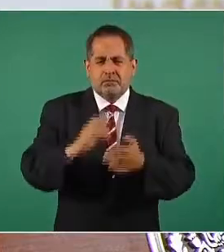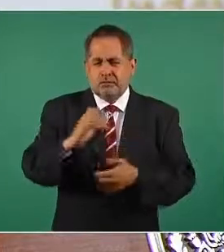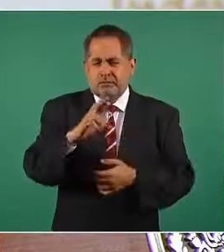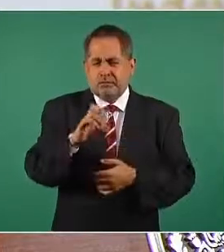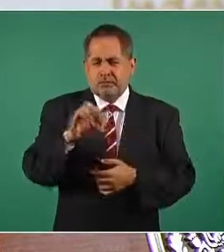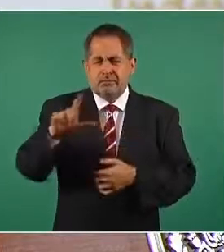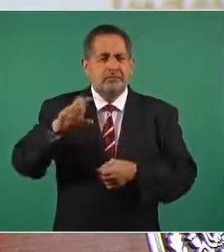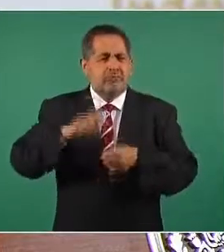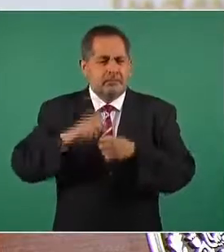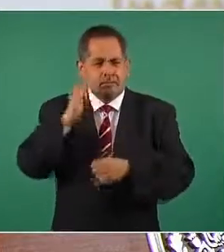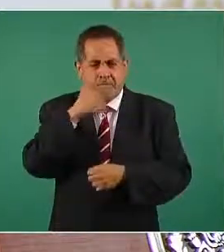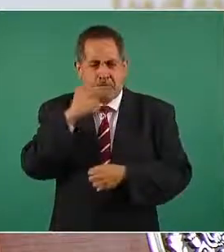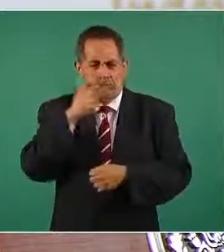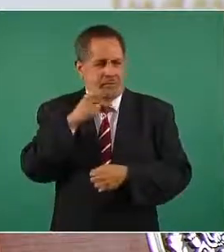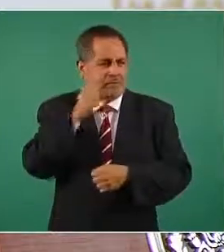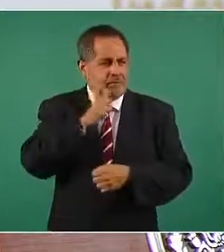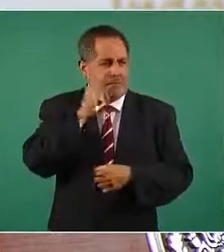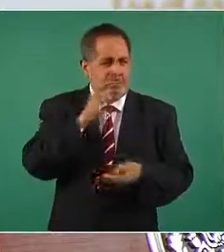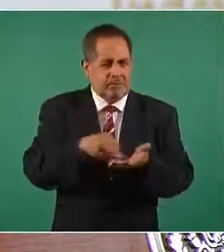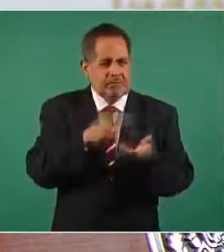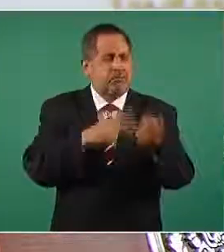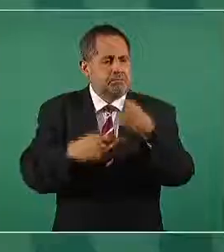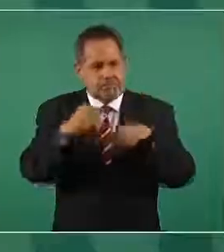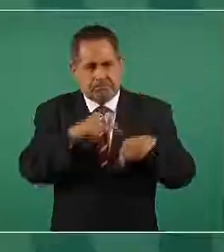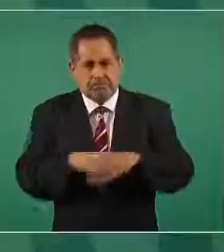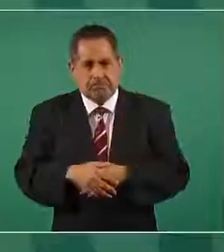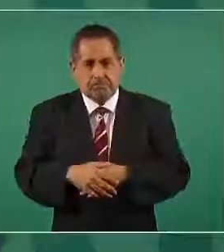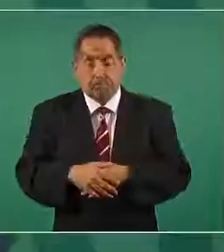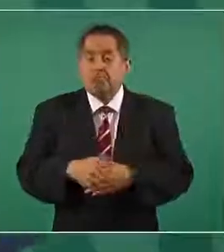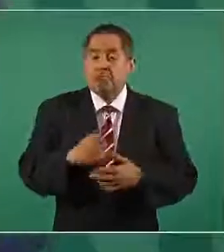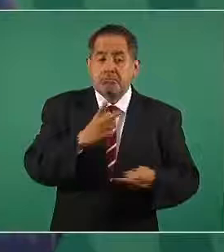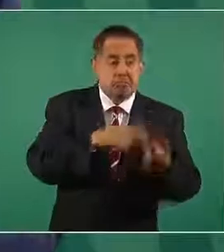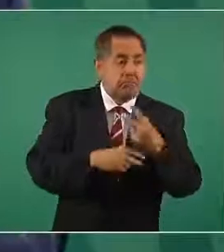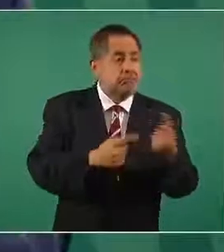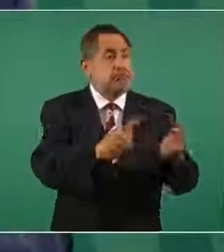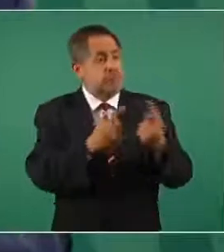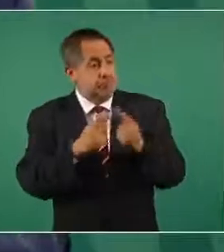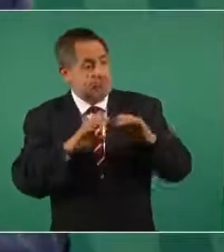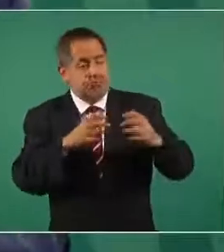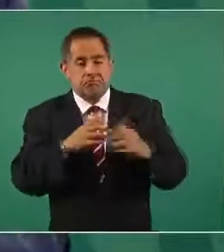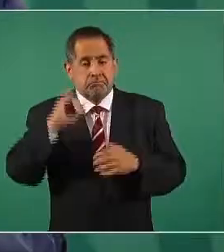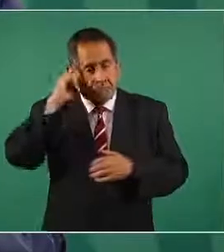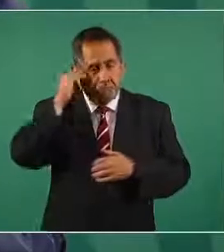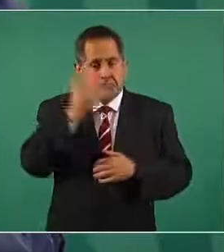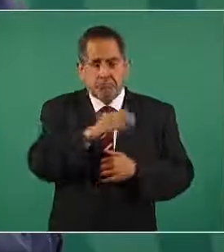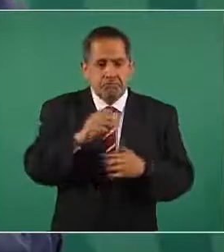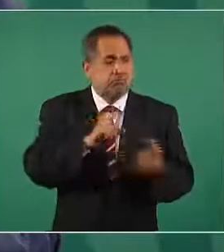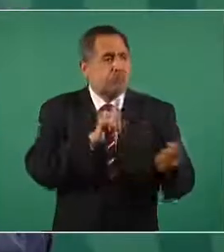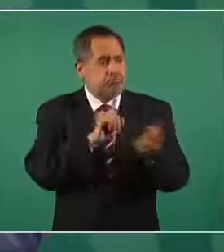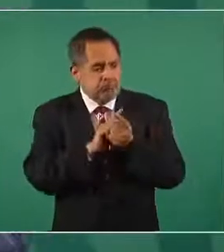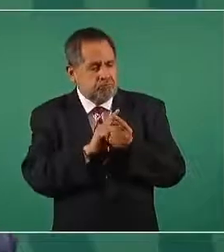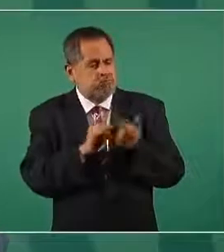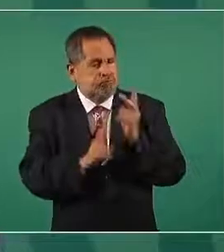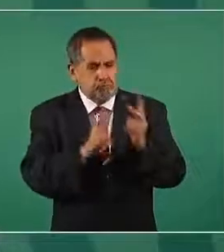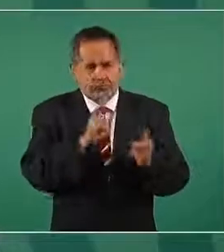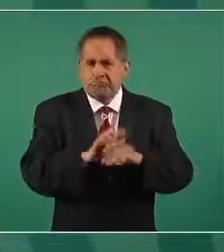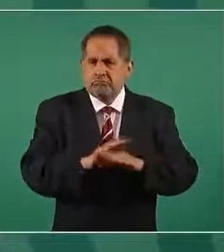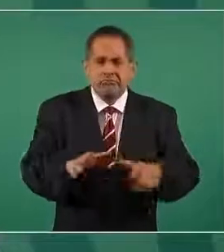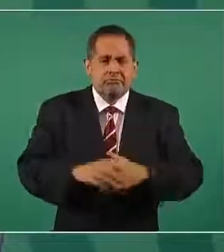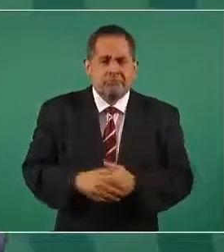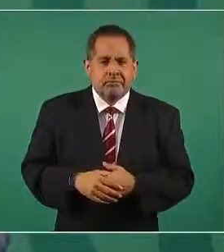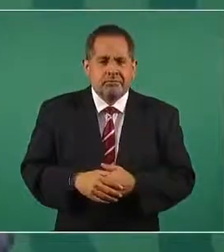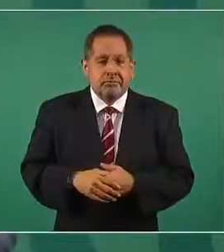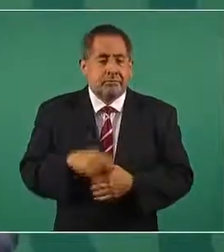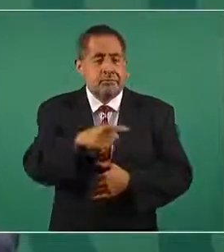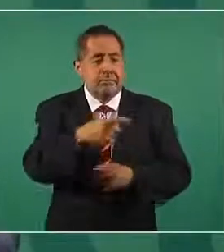Chihuahua. Sí. Se pidió que vinieran los compañeros campesinos, las comisiones. Pues es de